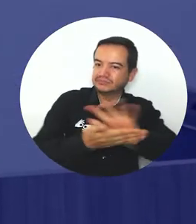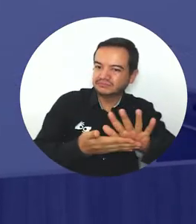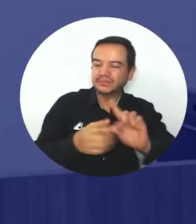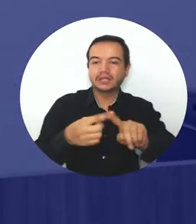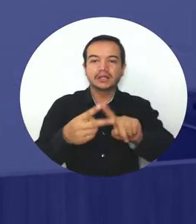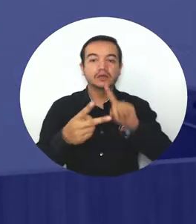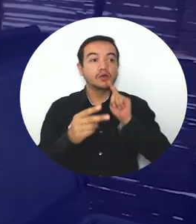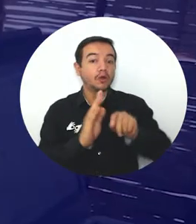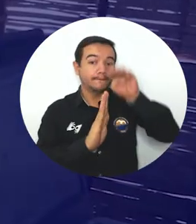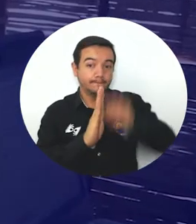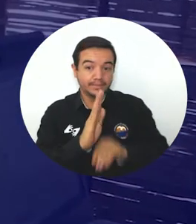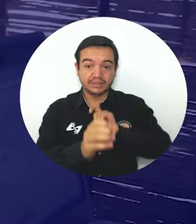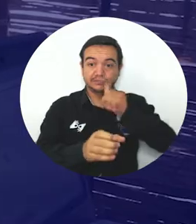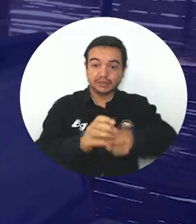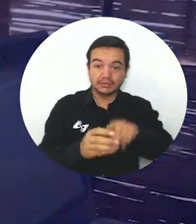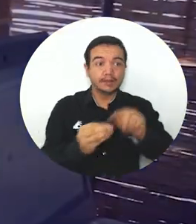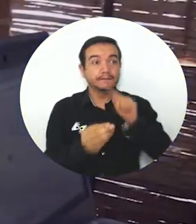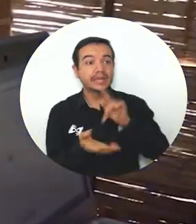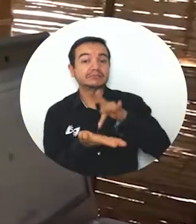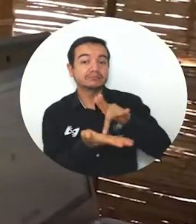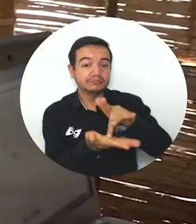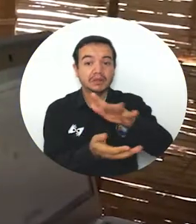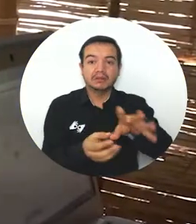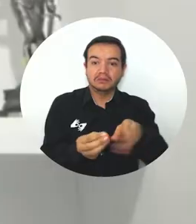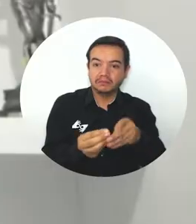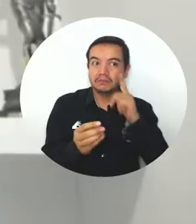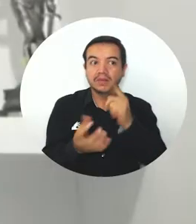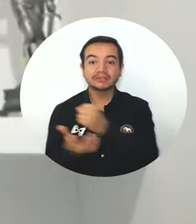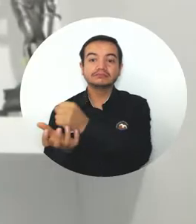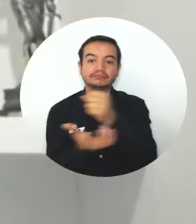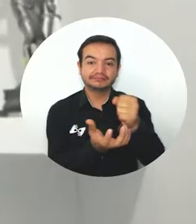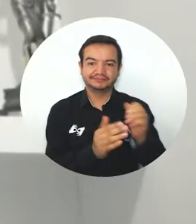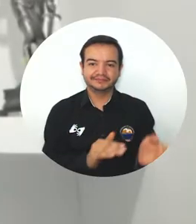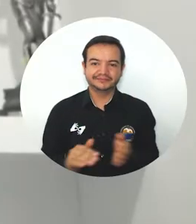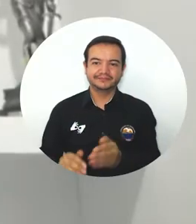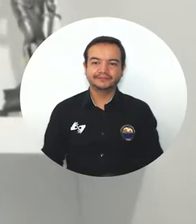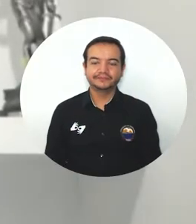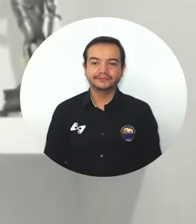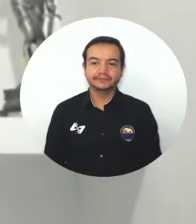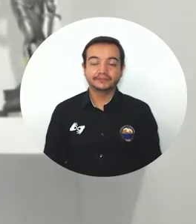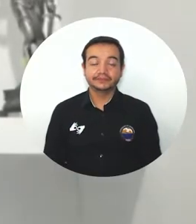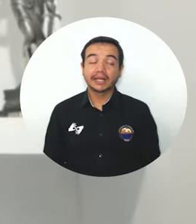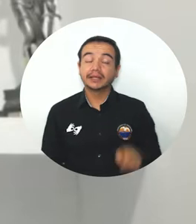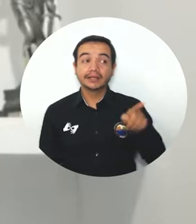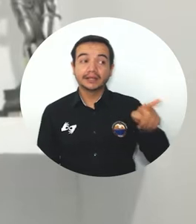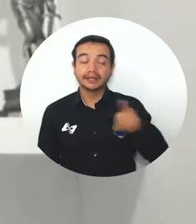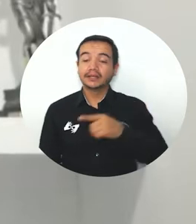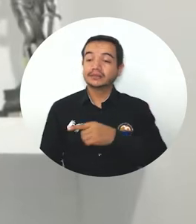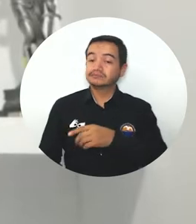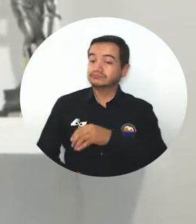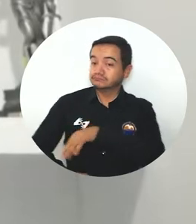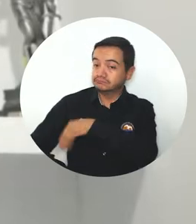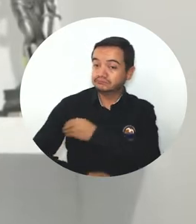matrículas, facilidades de pago y el Fondo Solidario. El Ministerio de Educación ha destacado a la Universidad del Magdalena por sus